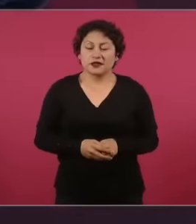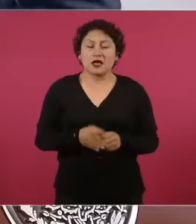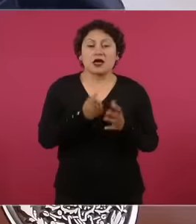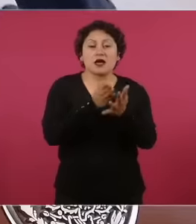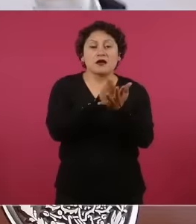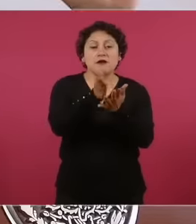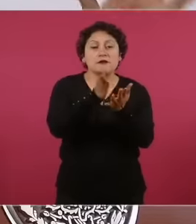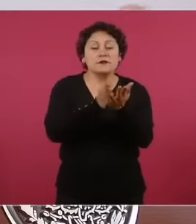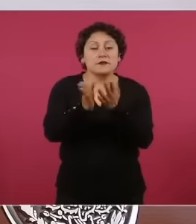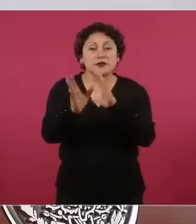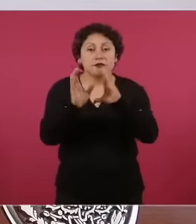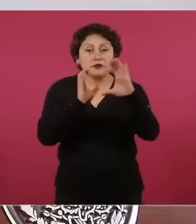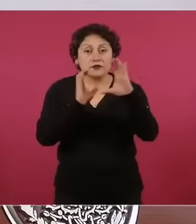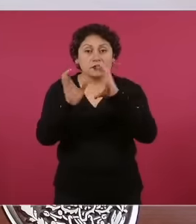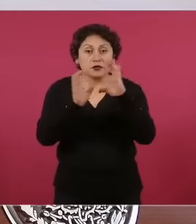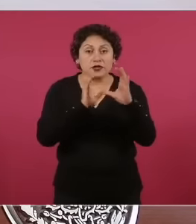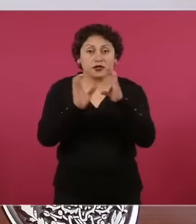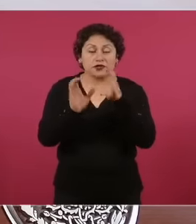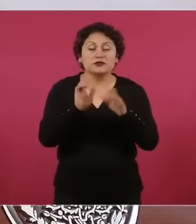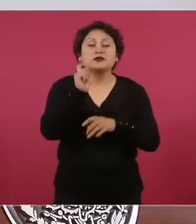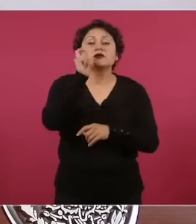no más